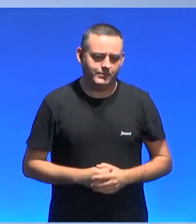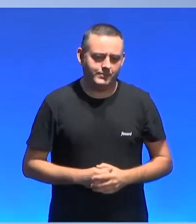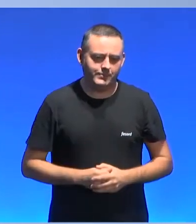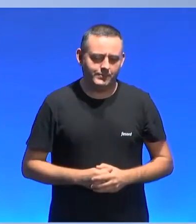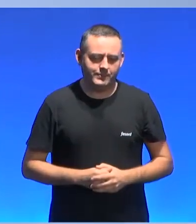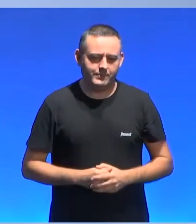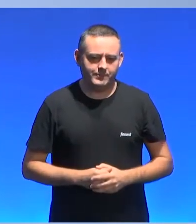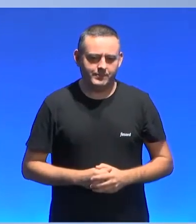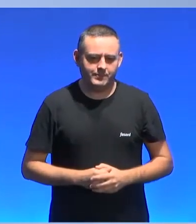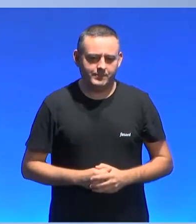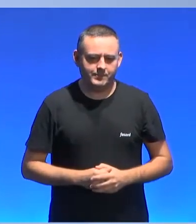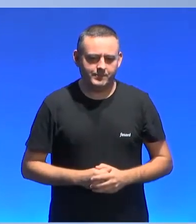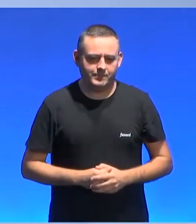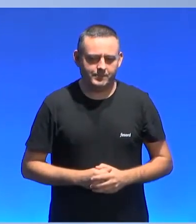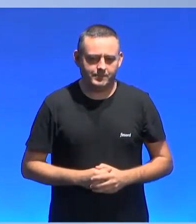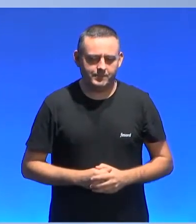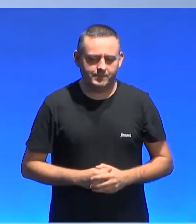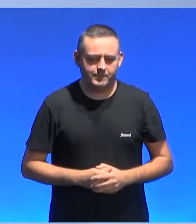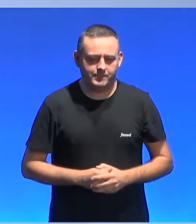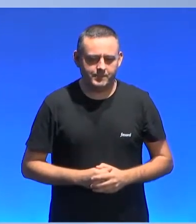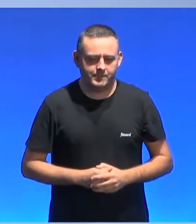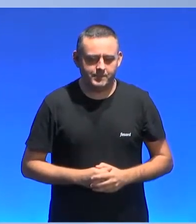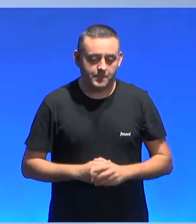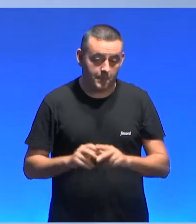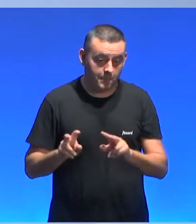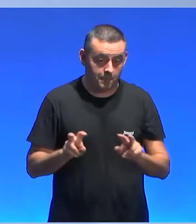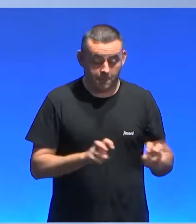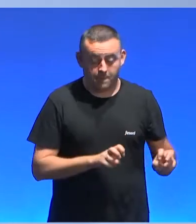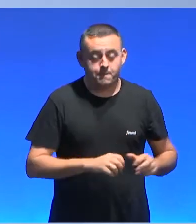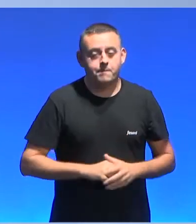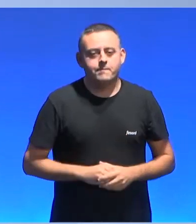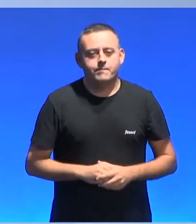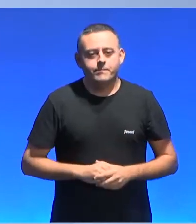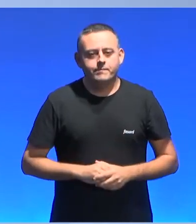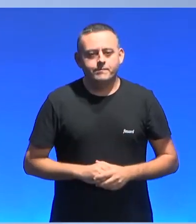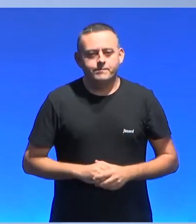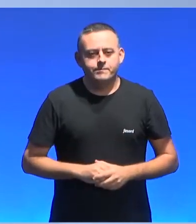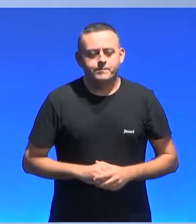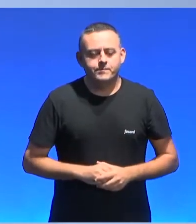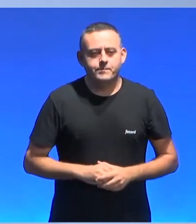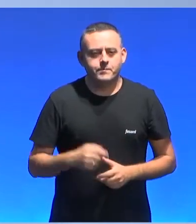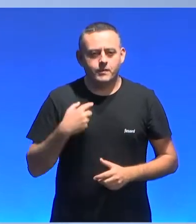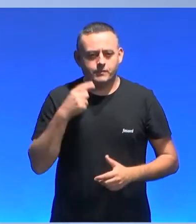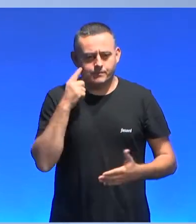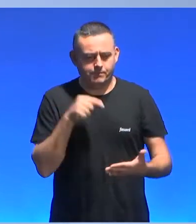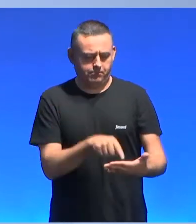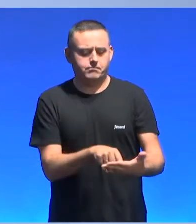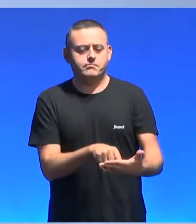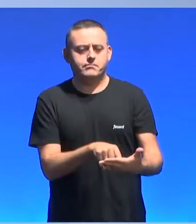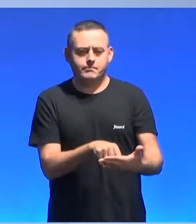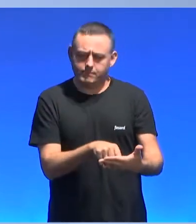Me interesaba, me golpeó, me encantó, porque